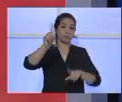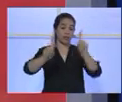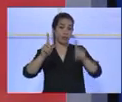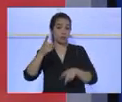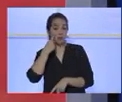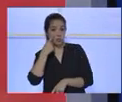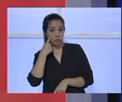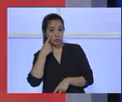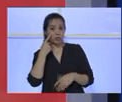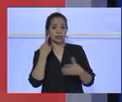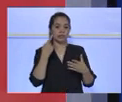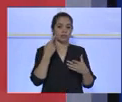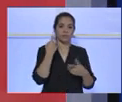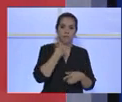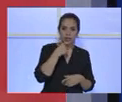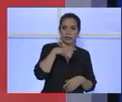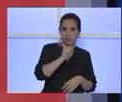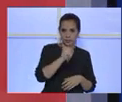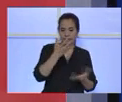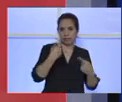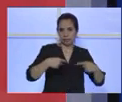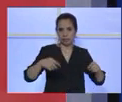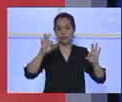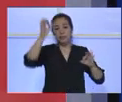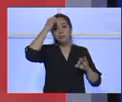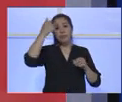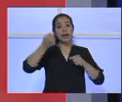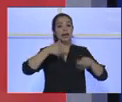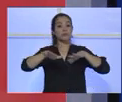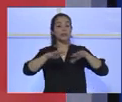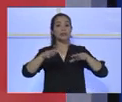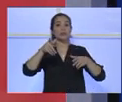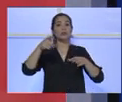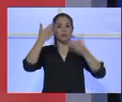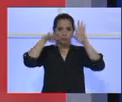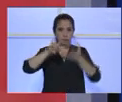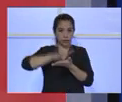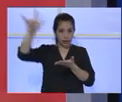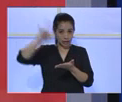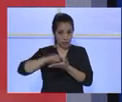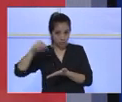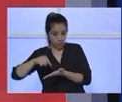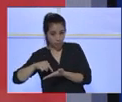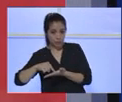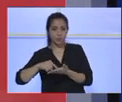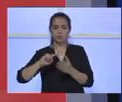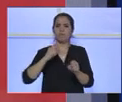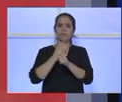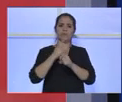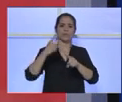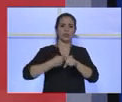logro institucional, sí, haber recuperado la administración del estacionamiento del aeropuerto, y ya desde el primer mes